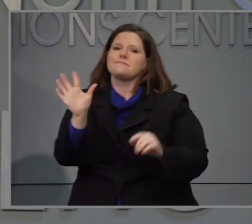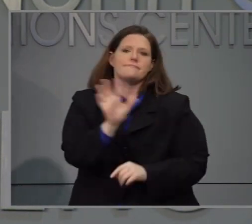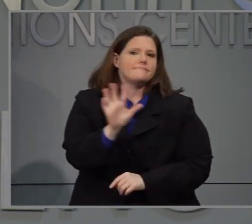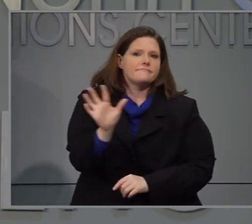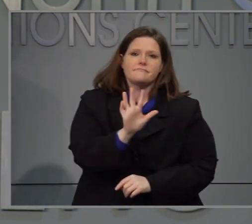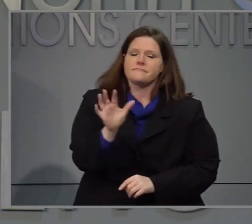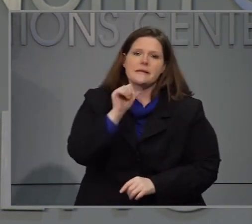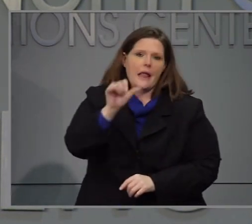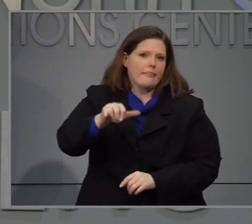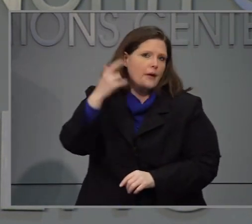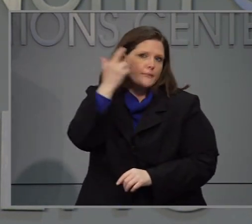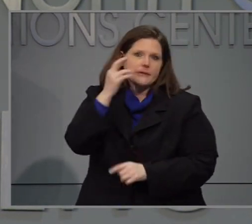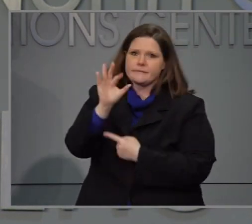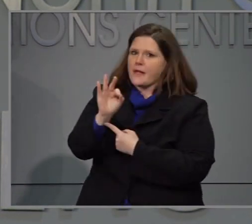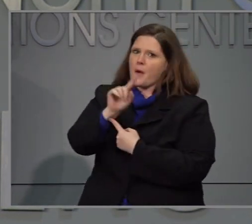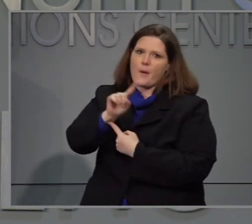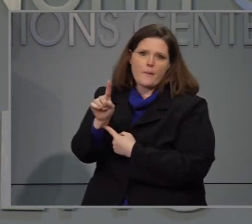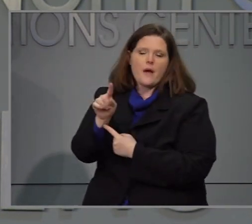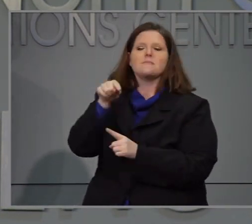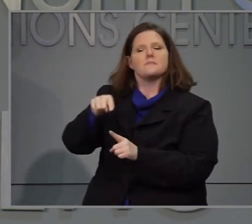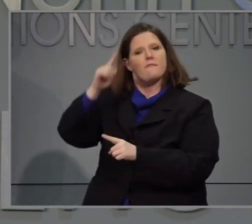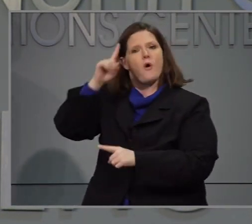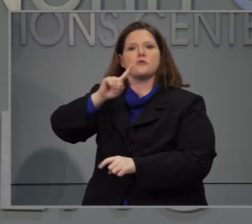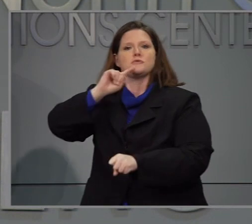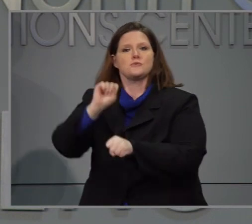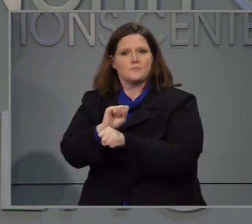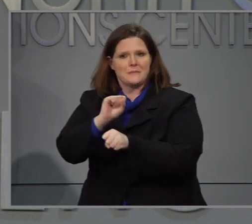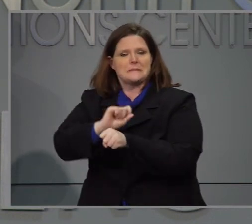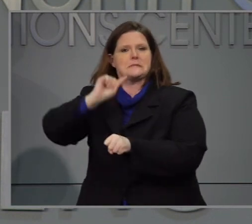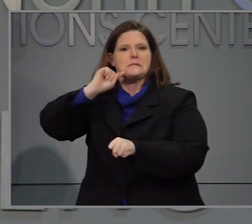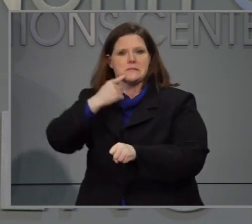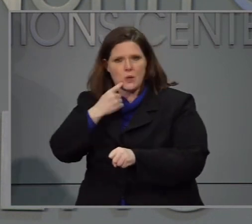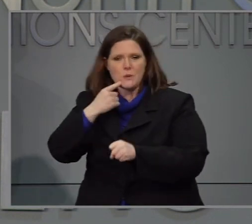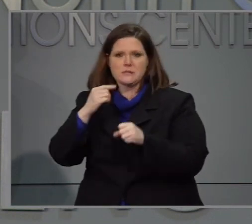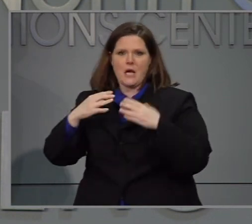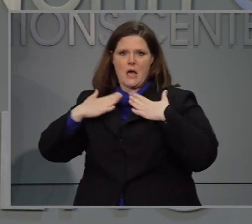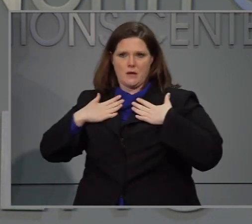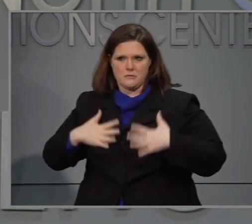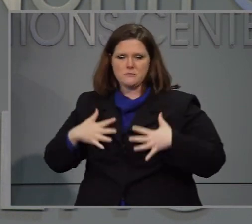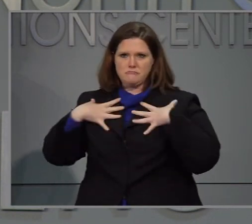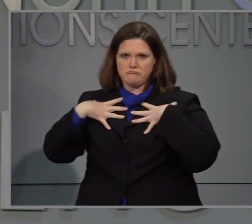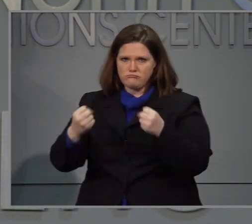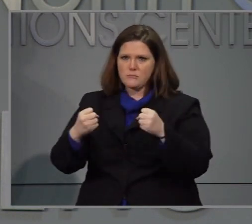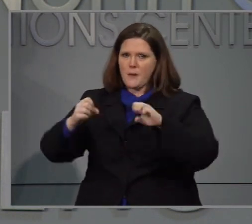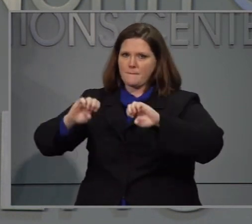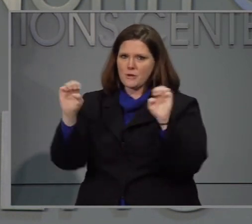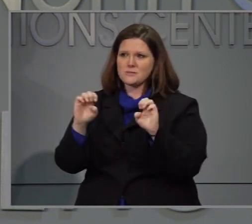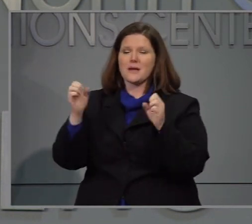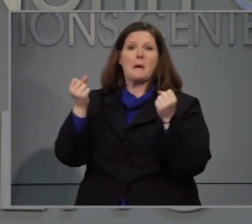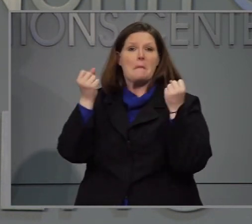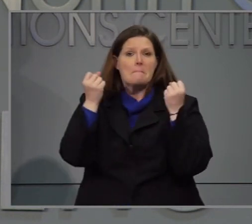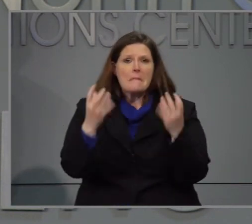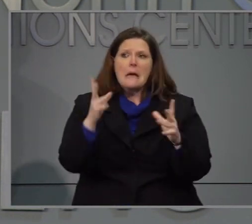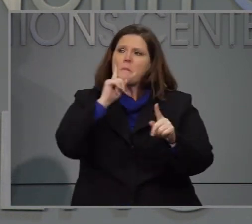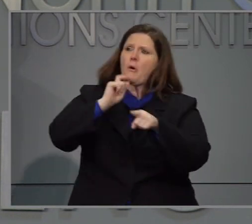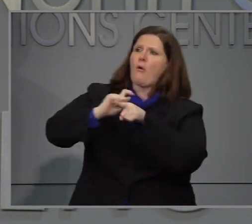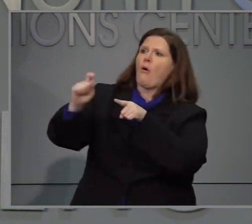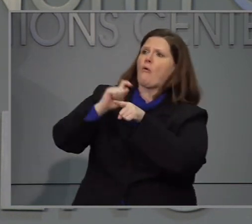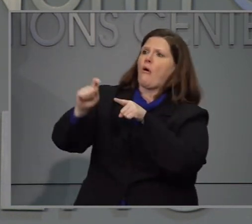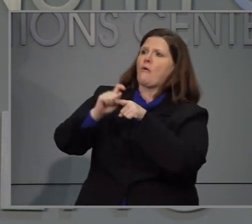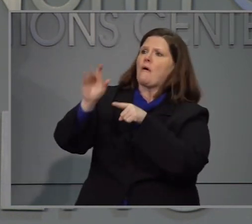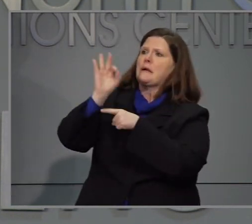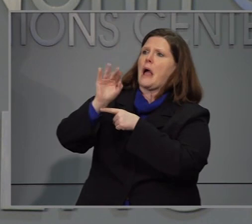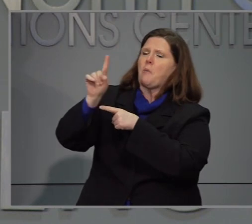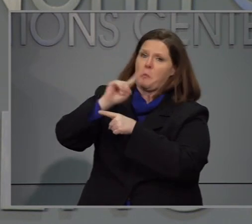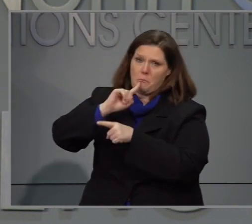quienes no cumplen las órdenes de distanciamiento social y quedarse en casa. Lo debemos de dejar este número para las